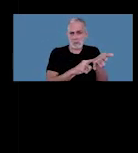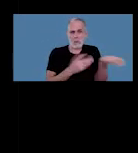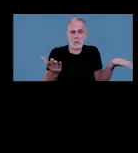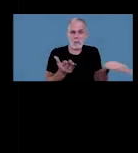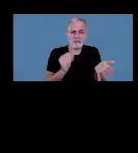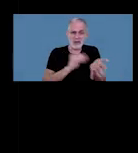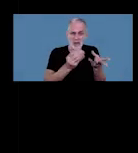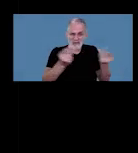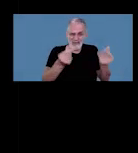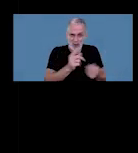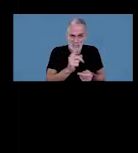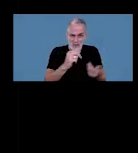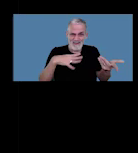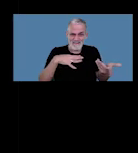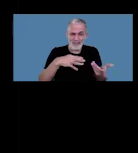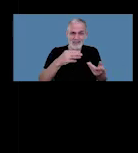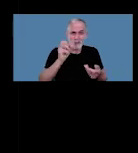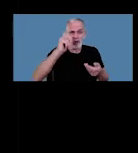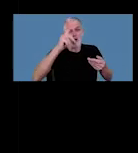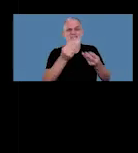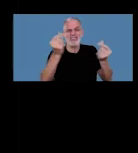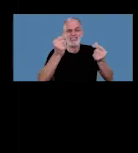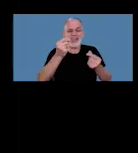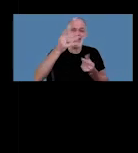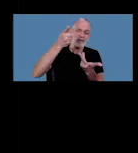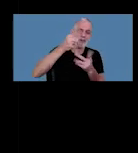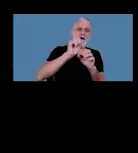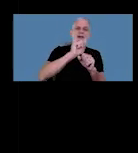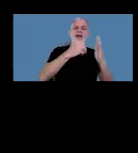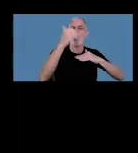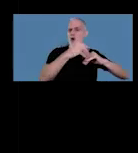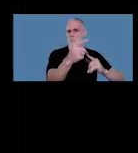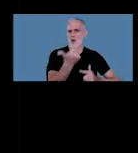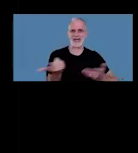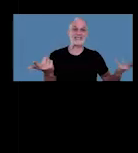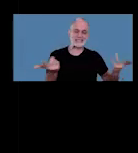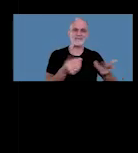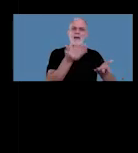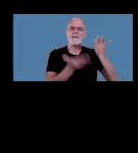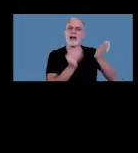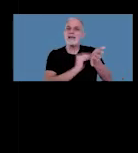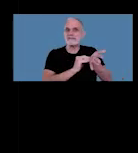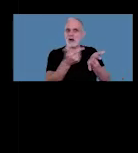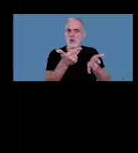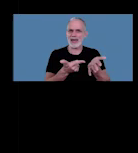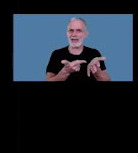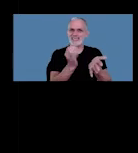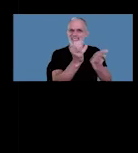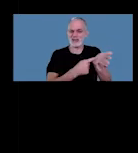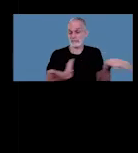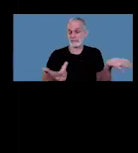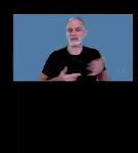estar terminado y al no tener fin de obra, no va a tener ningún tipo de evaluación fiscal.